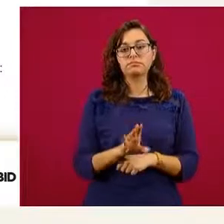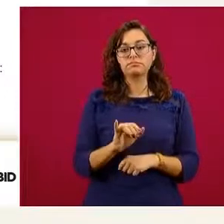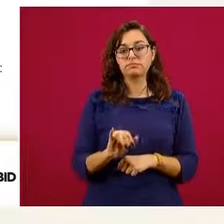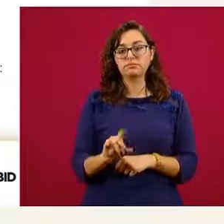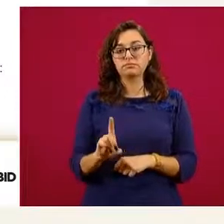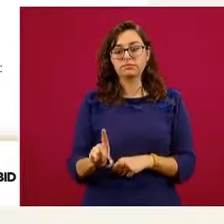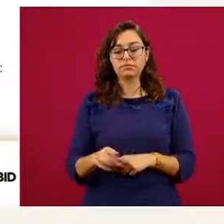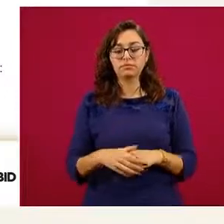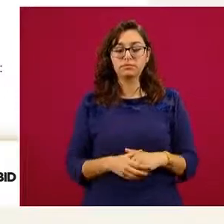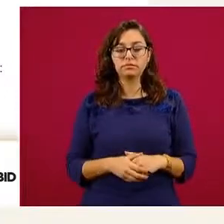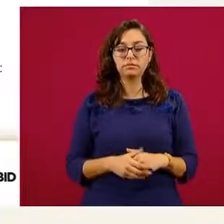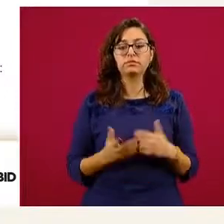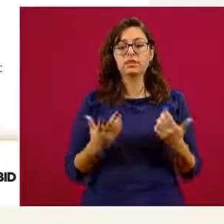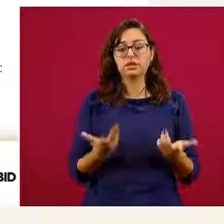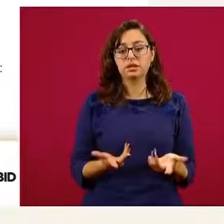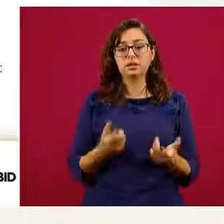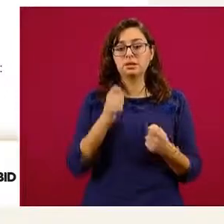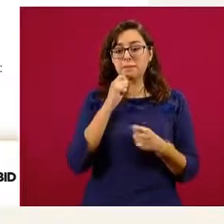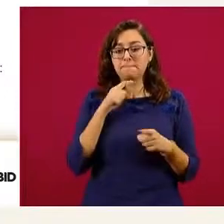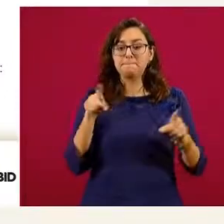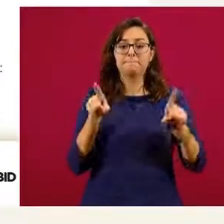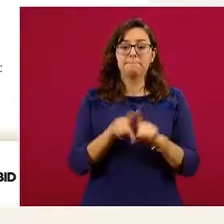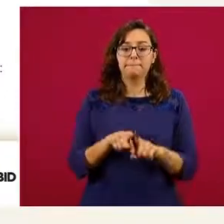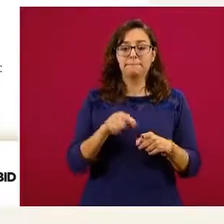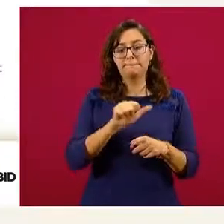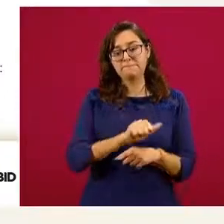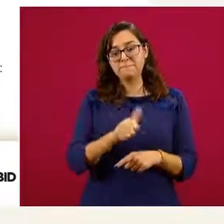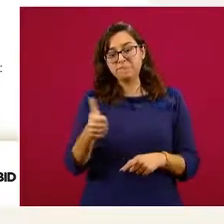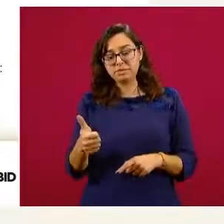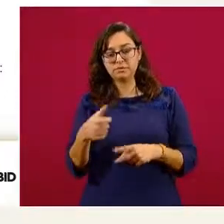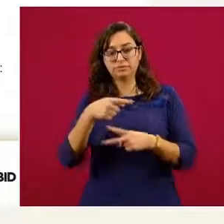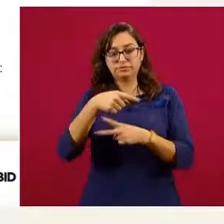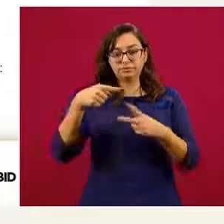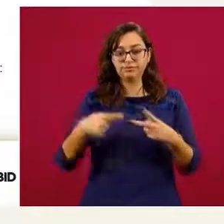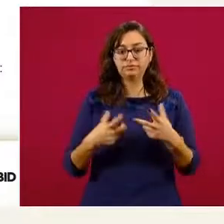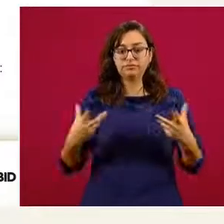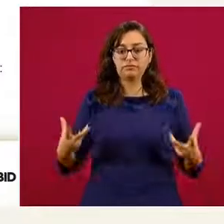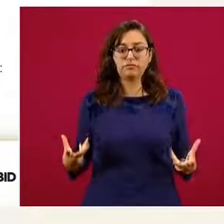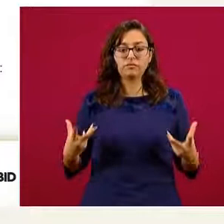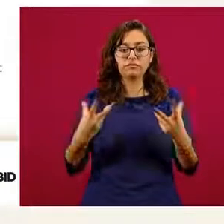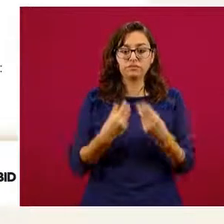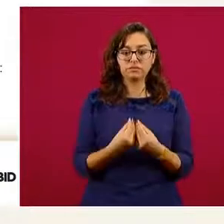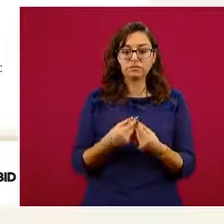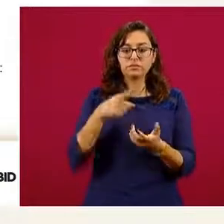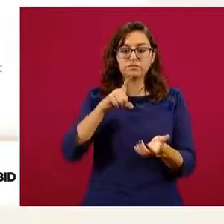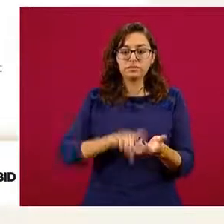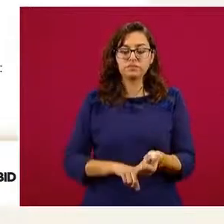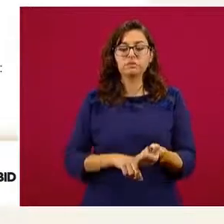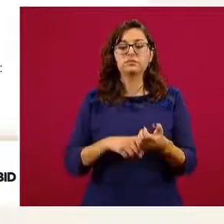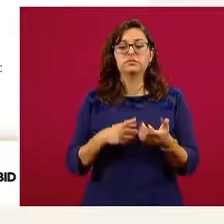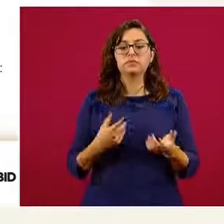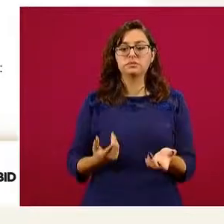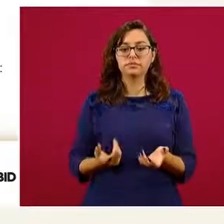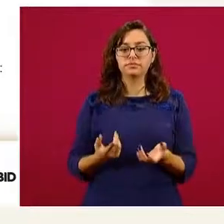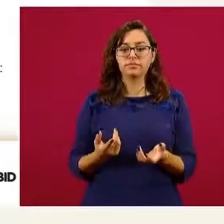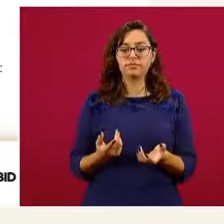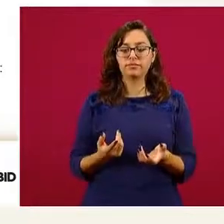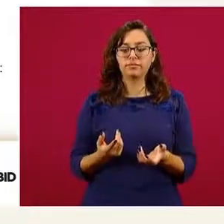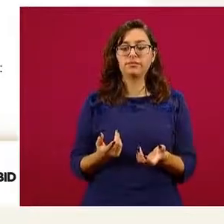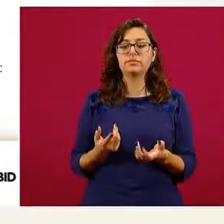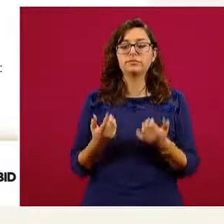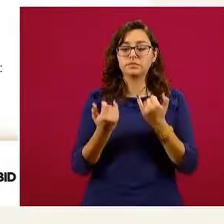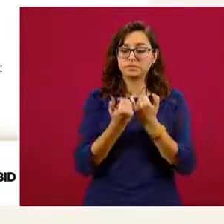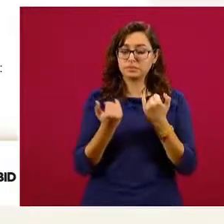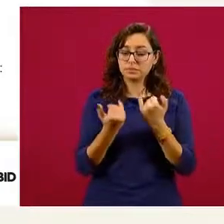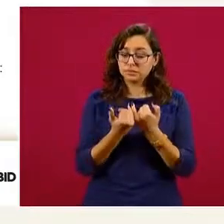Desarrollo, Connect Americas y OWIT, que son también colaboradores en la organización. Oportunidades